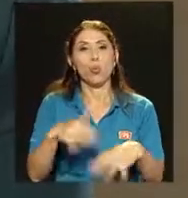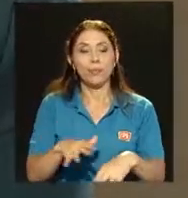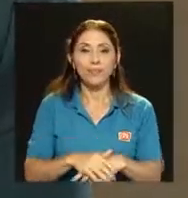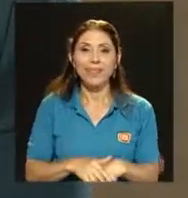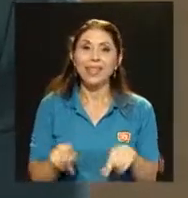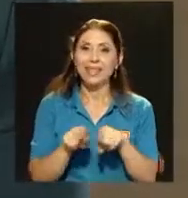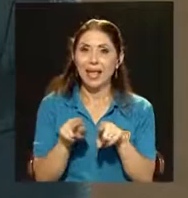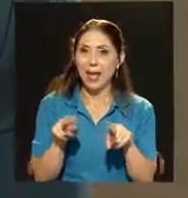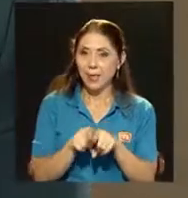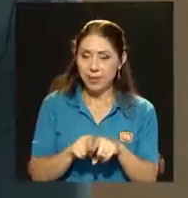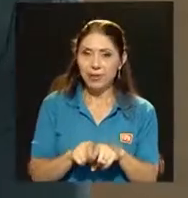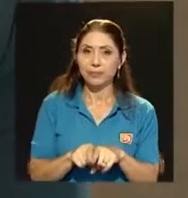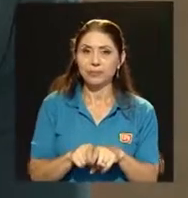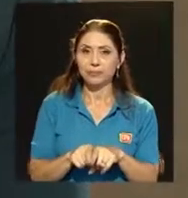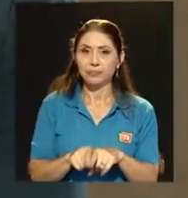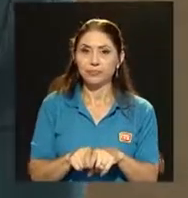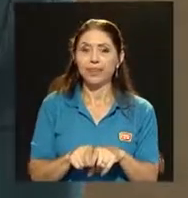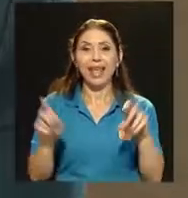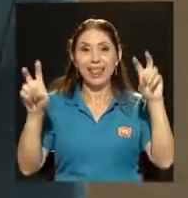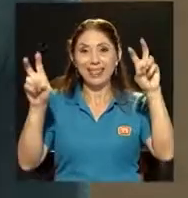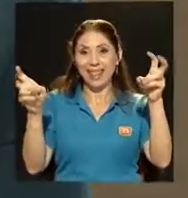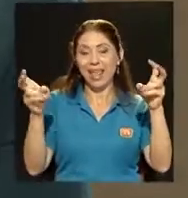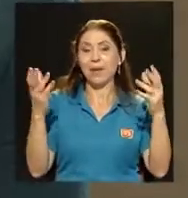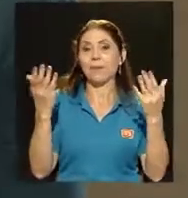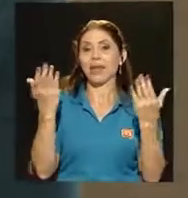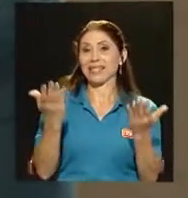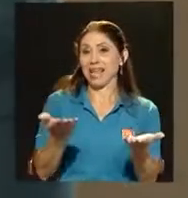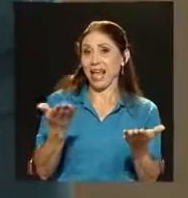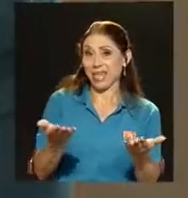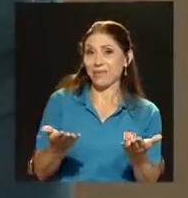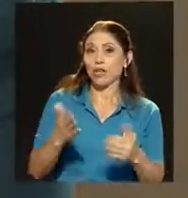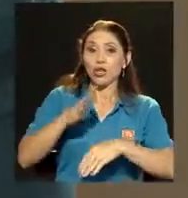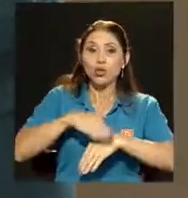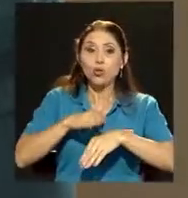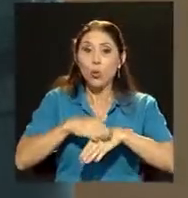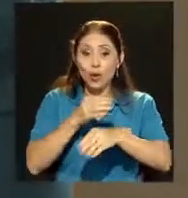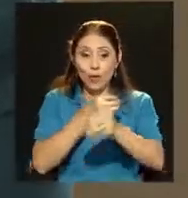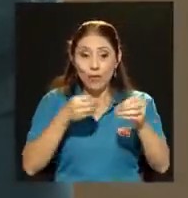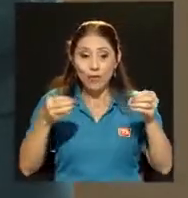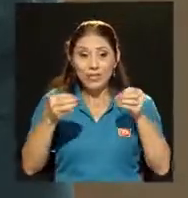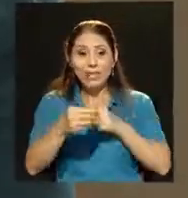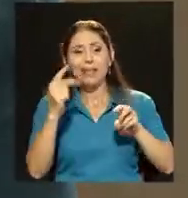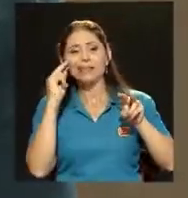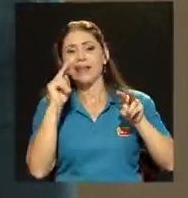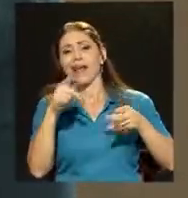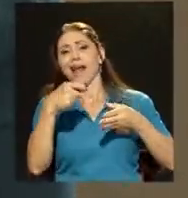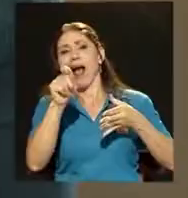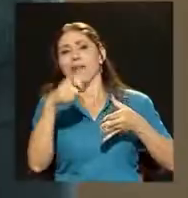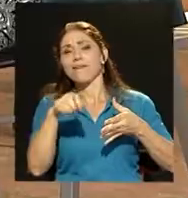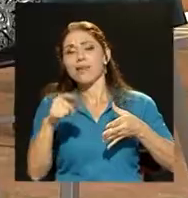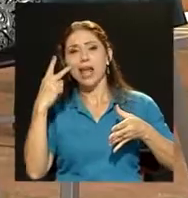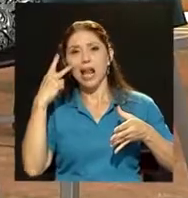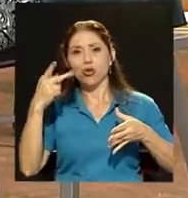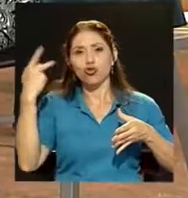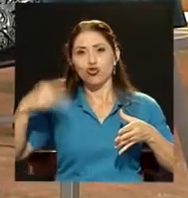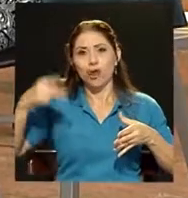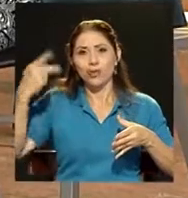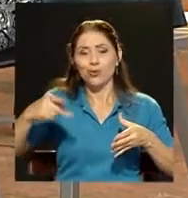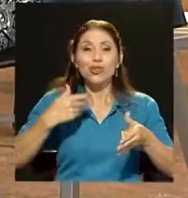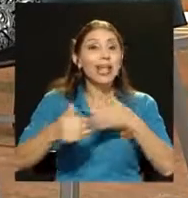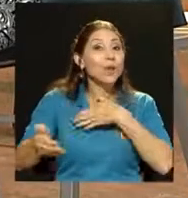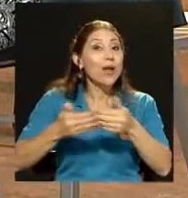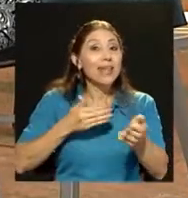también es el tema que está ahí de las calificadoras de riesgos, ¿verdad? Que en cualquier momento nos